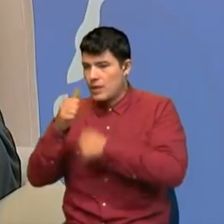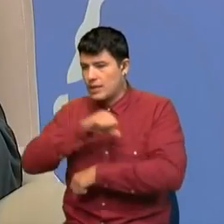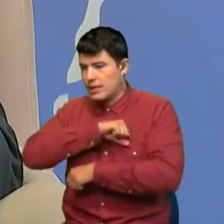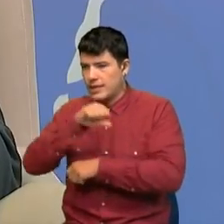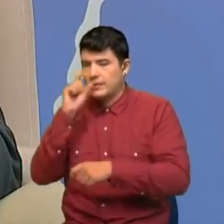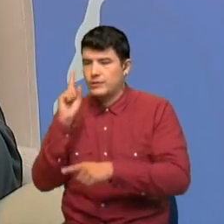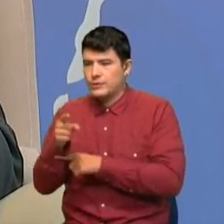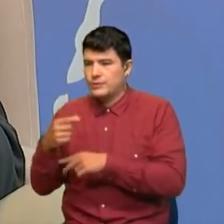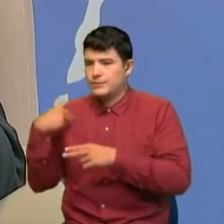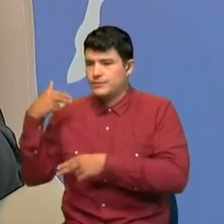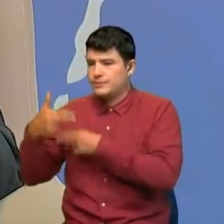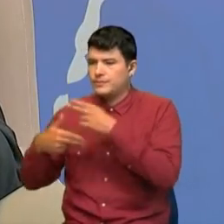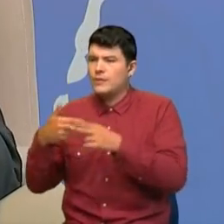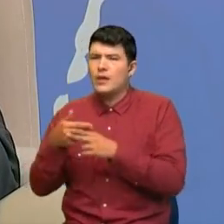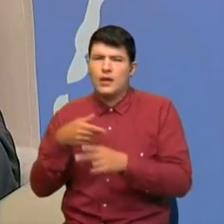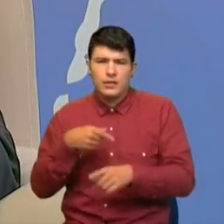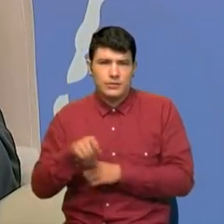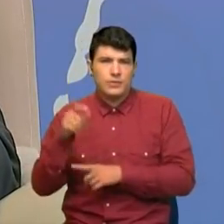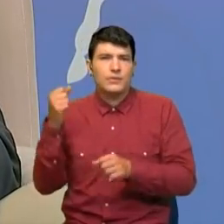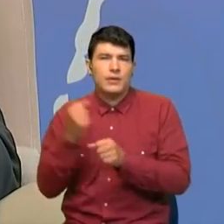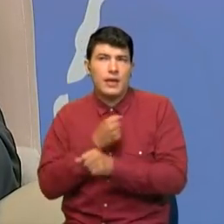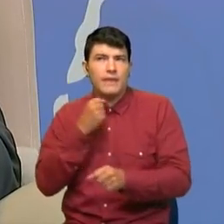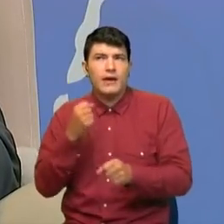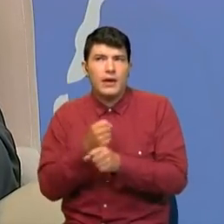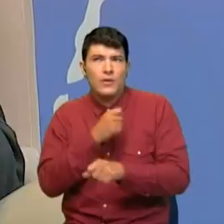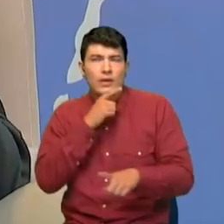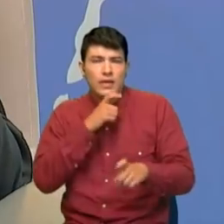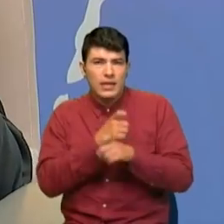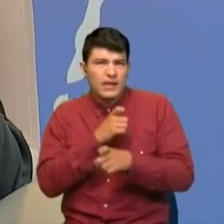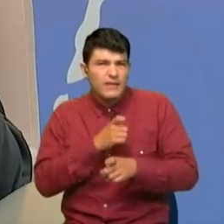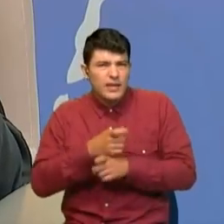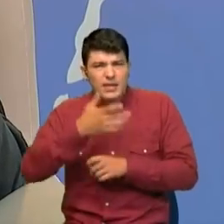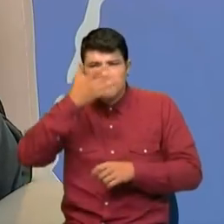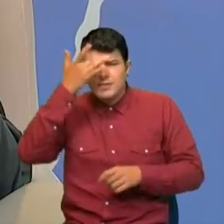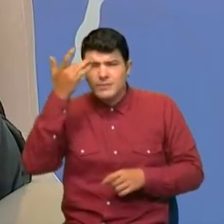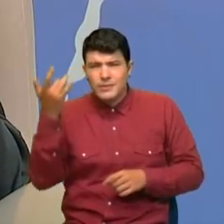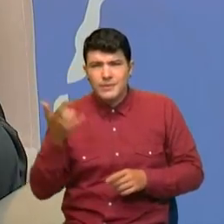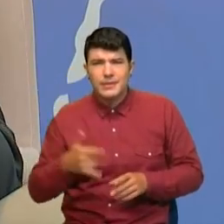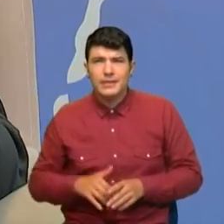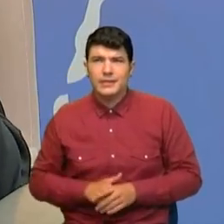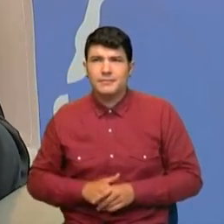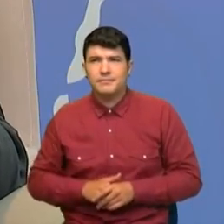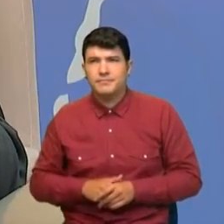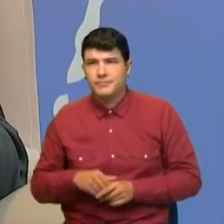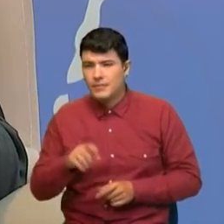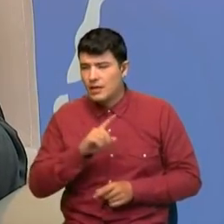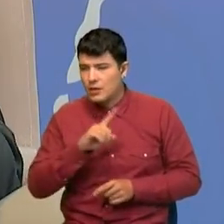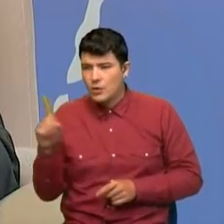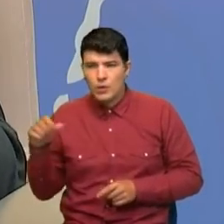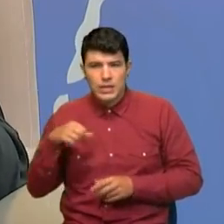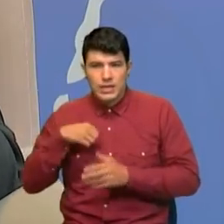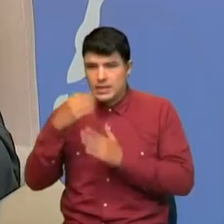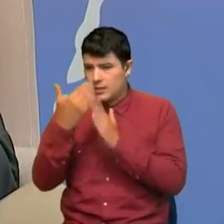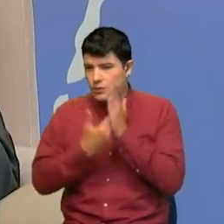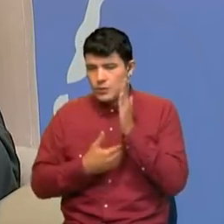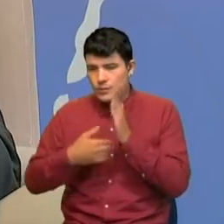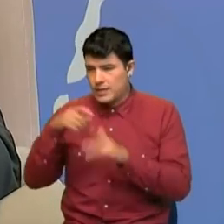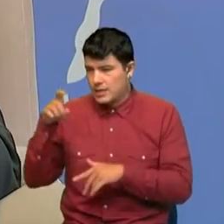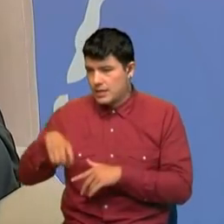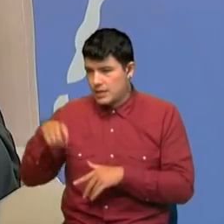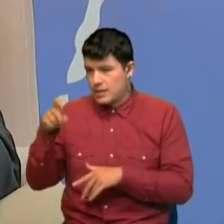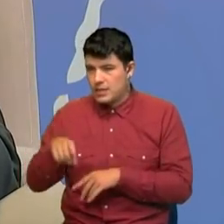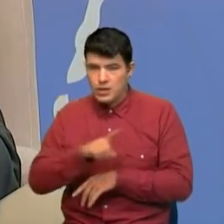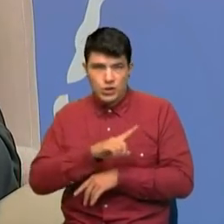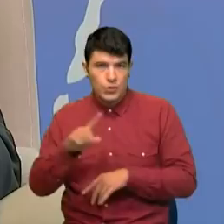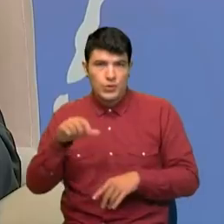en ese sentido. Es una labor a veces compleja que se presenta porque esto no se tiene la documentación necesaria, no se tiene la información